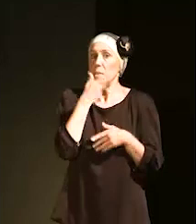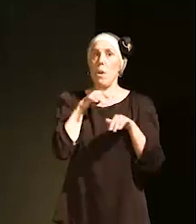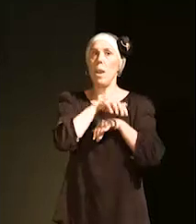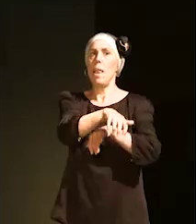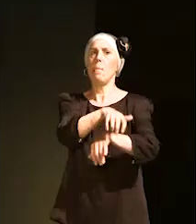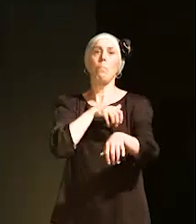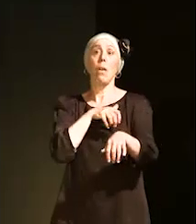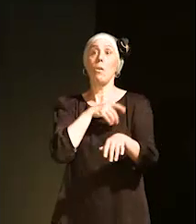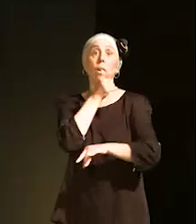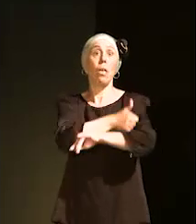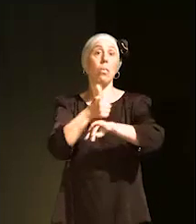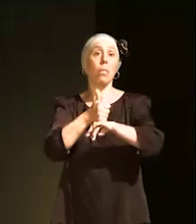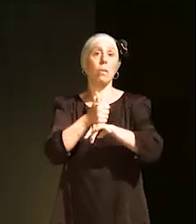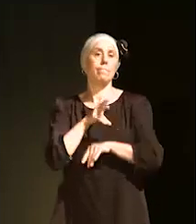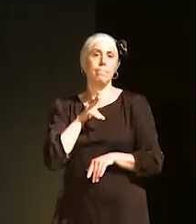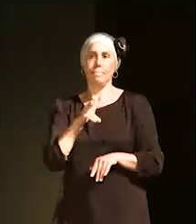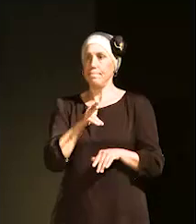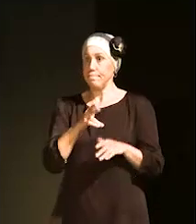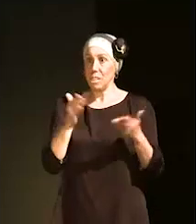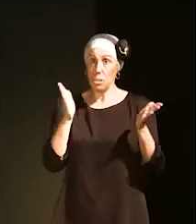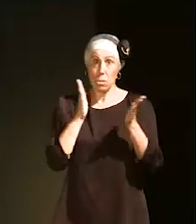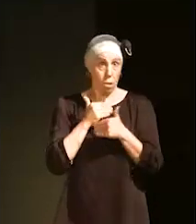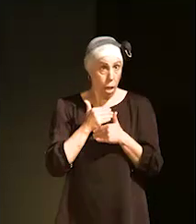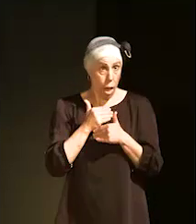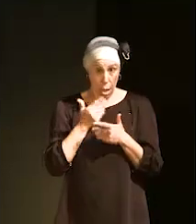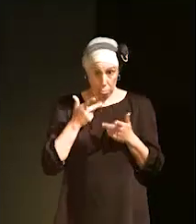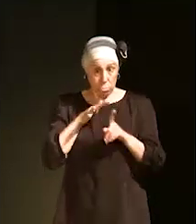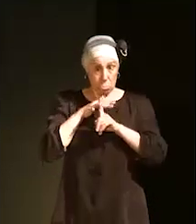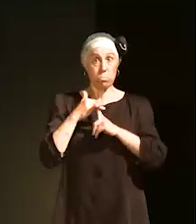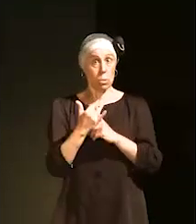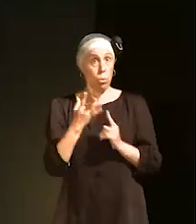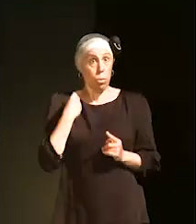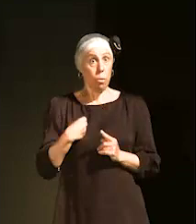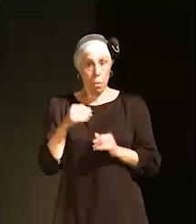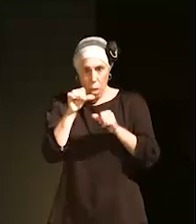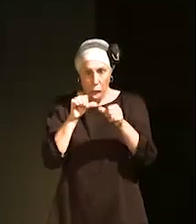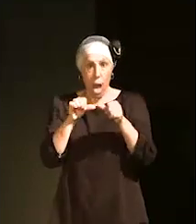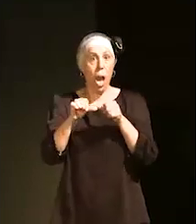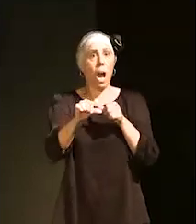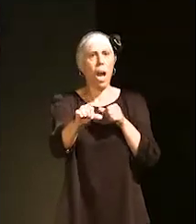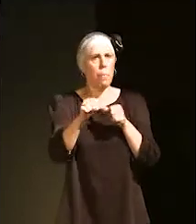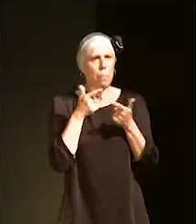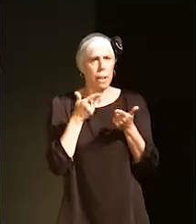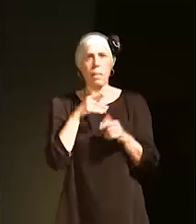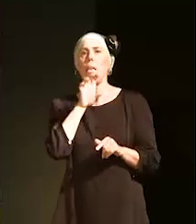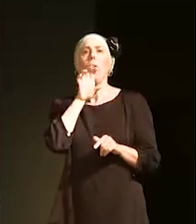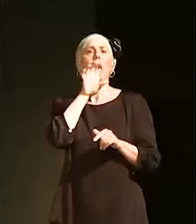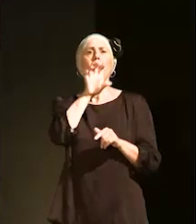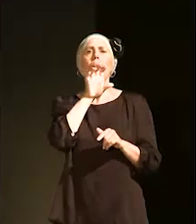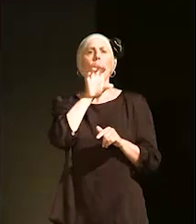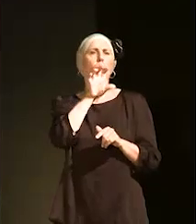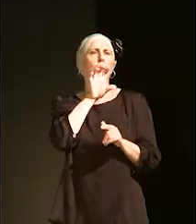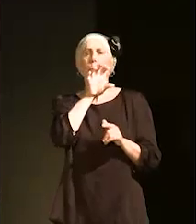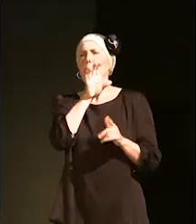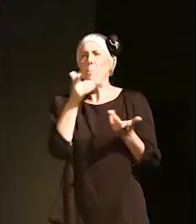tiene derechos a partir de esta realidad entonces tenemos pues un territorio es individuo en el